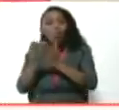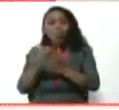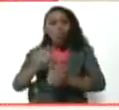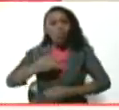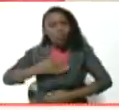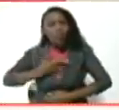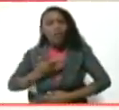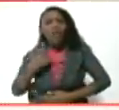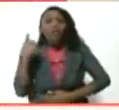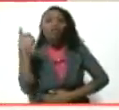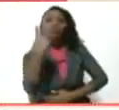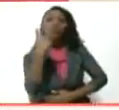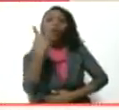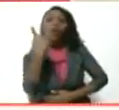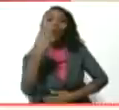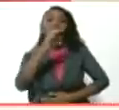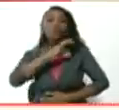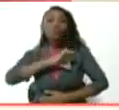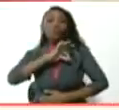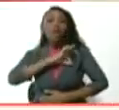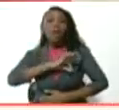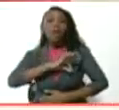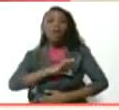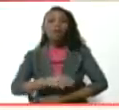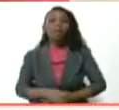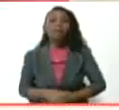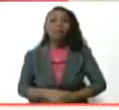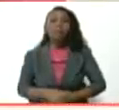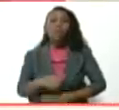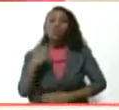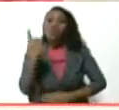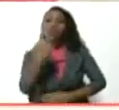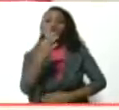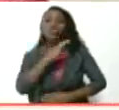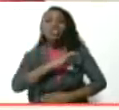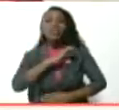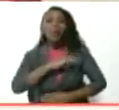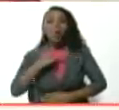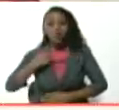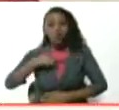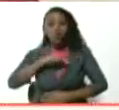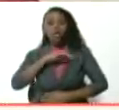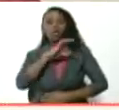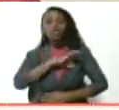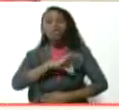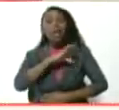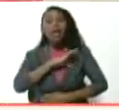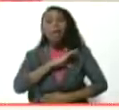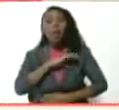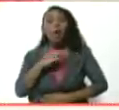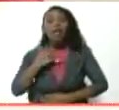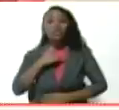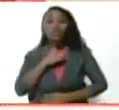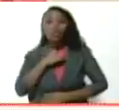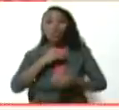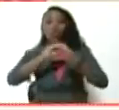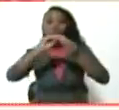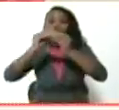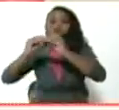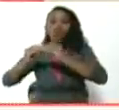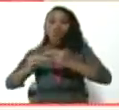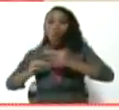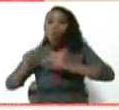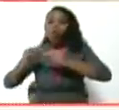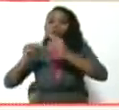posible, solo en socialismo. Solo en socialismo, en nuestro socialismo, en el que estamos creando y